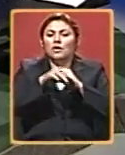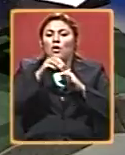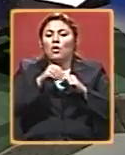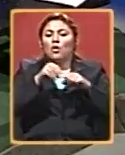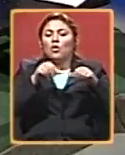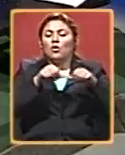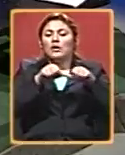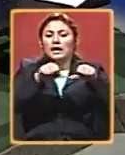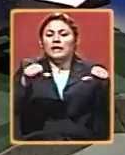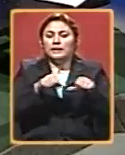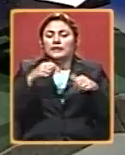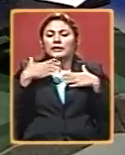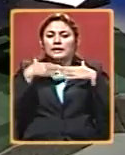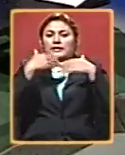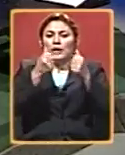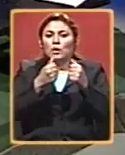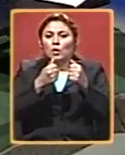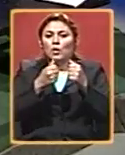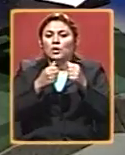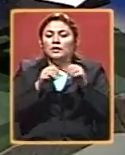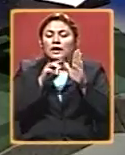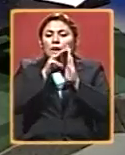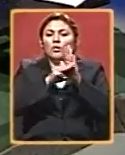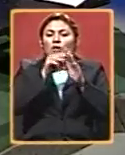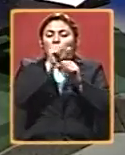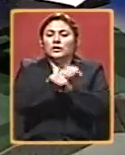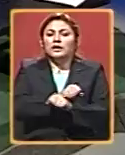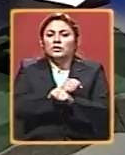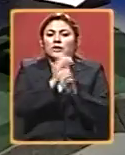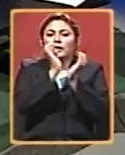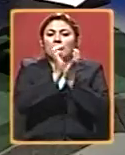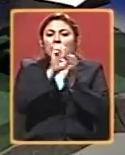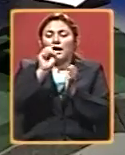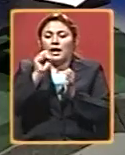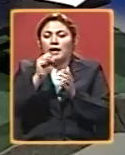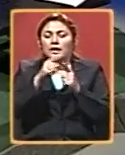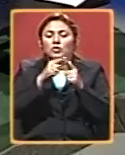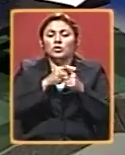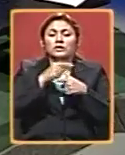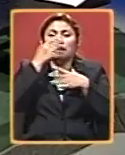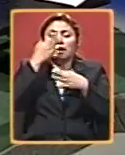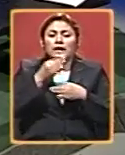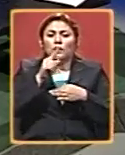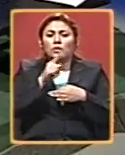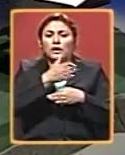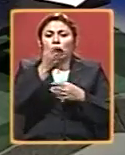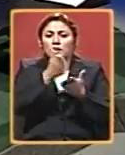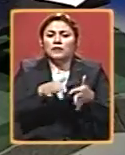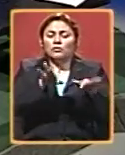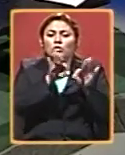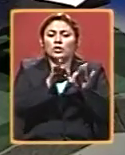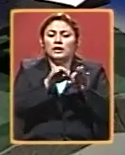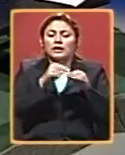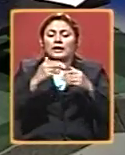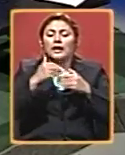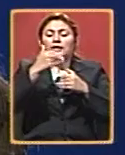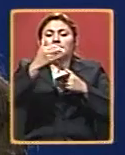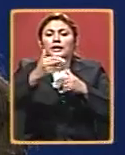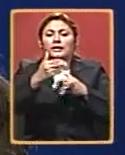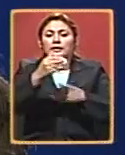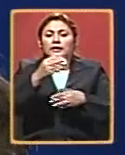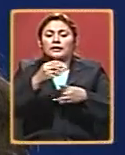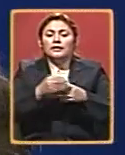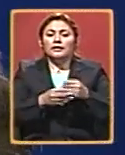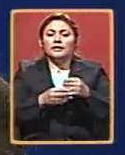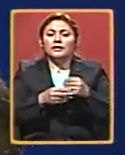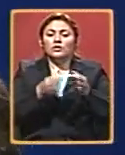áreas de salud regulares, digamos, del modelo más tradicional de la caja y demás. Entonces creo que ahí hay una cosa importante que hacia adelante, y justamente una